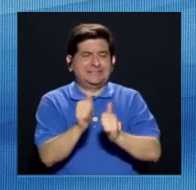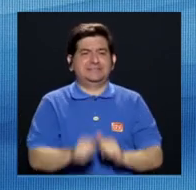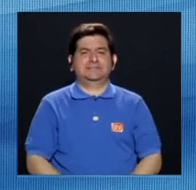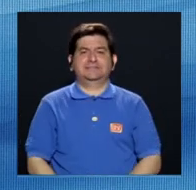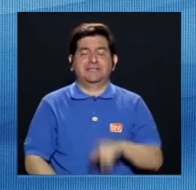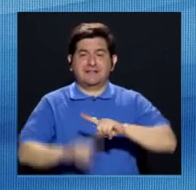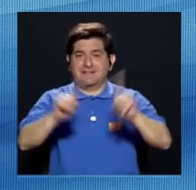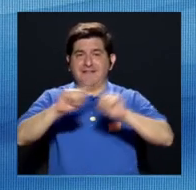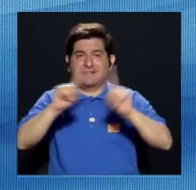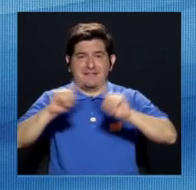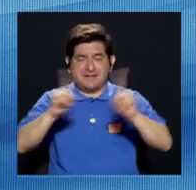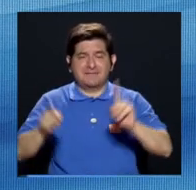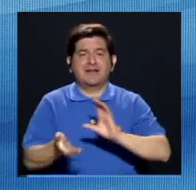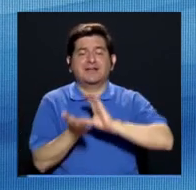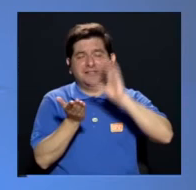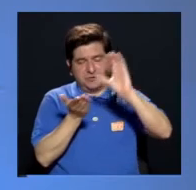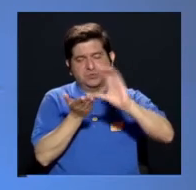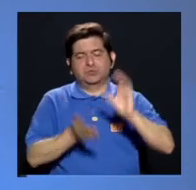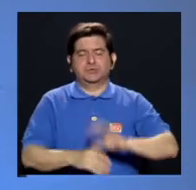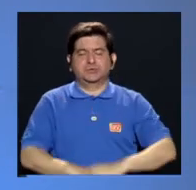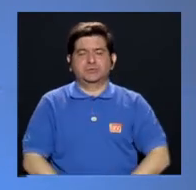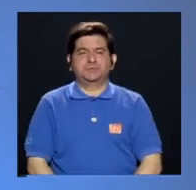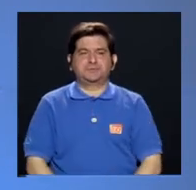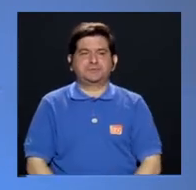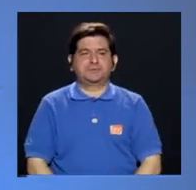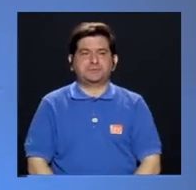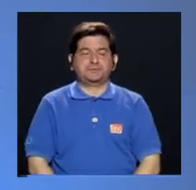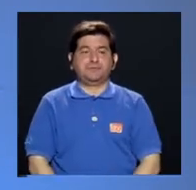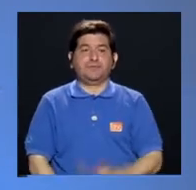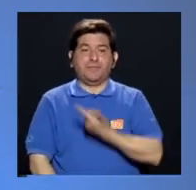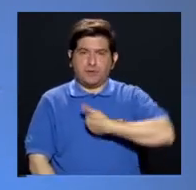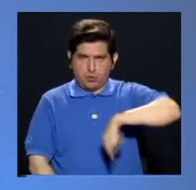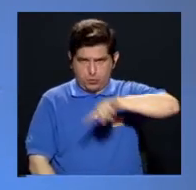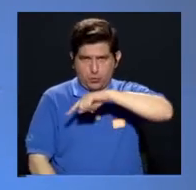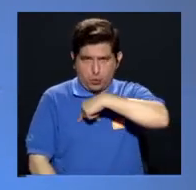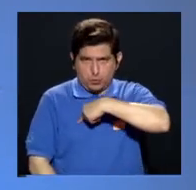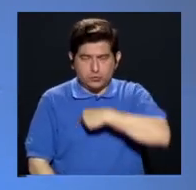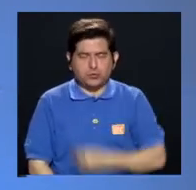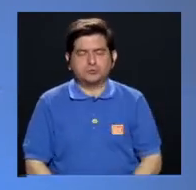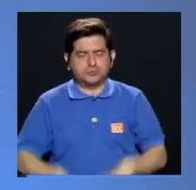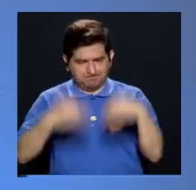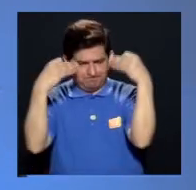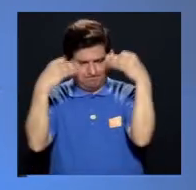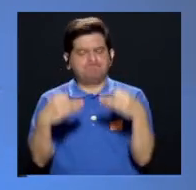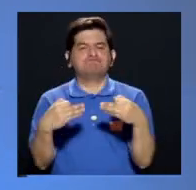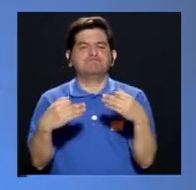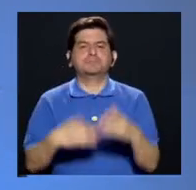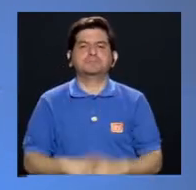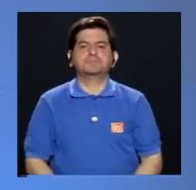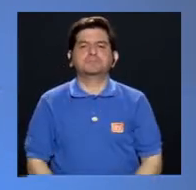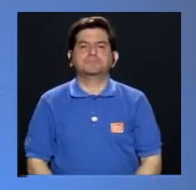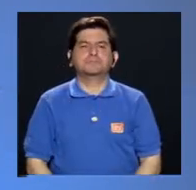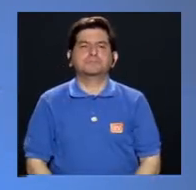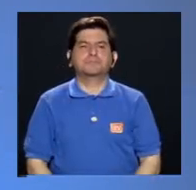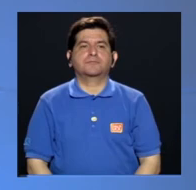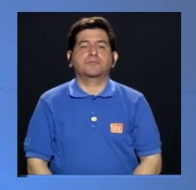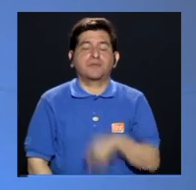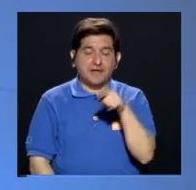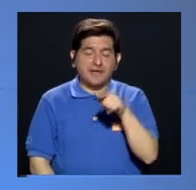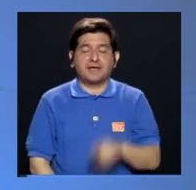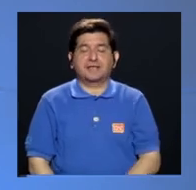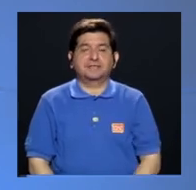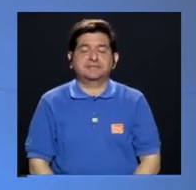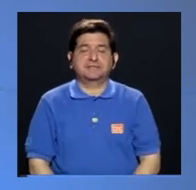esos diferentes cursos. Entonces, hemos tomado medidas para que la